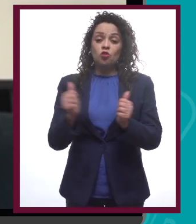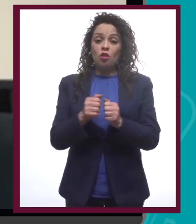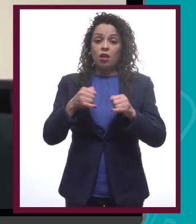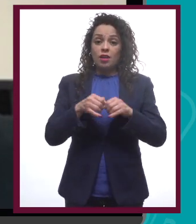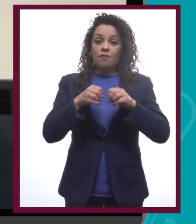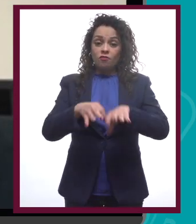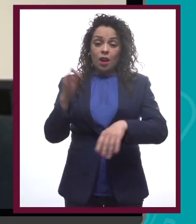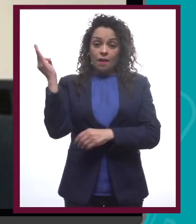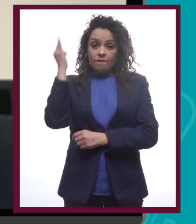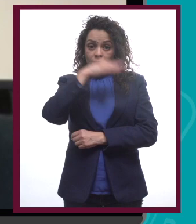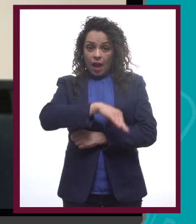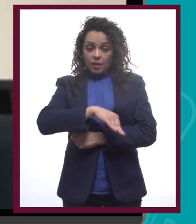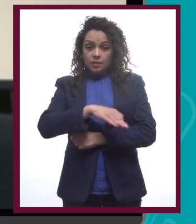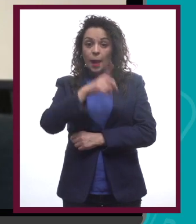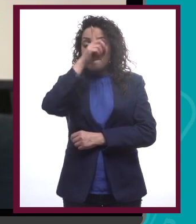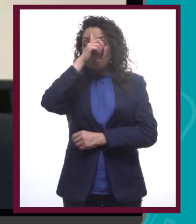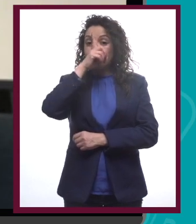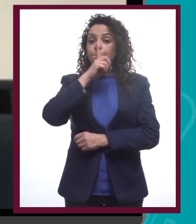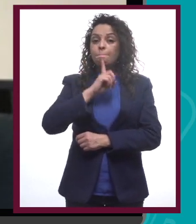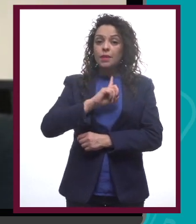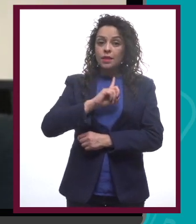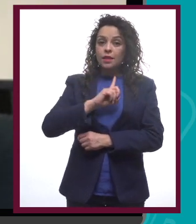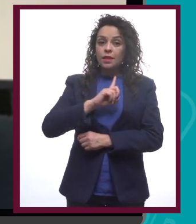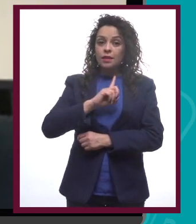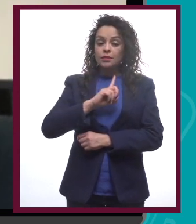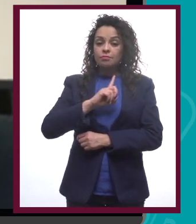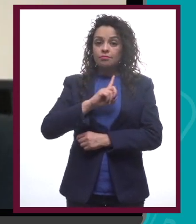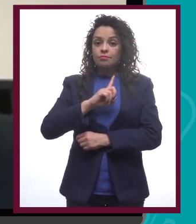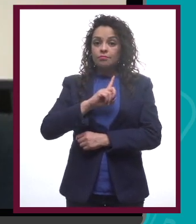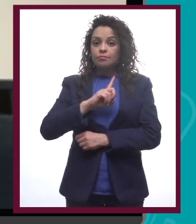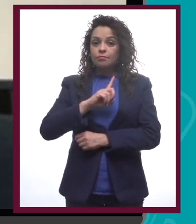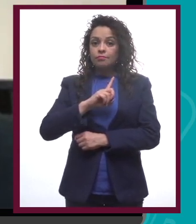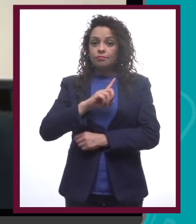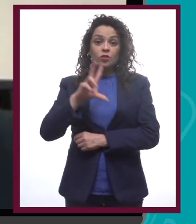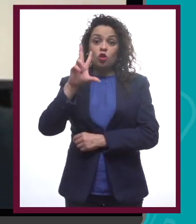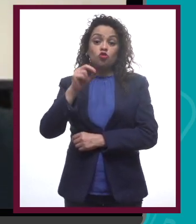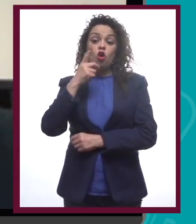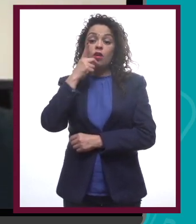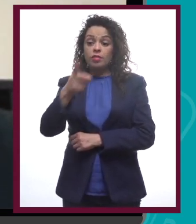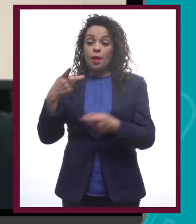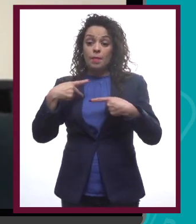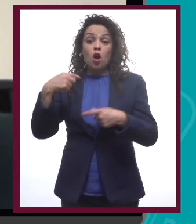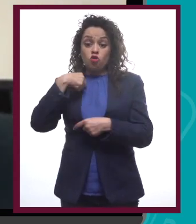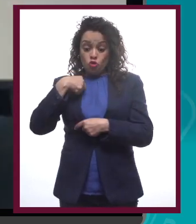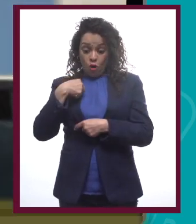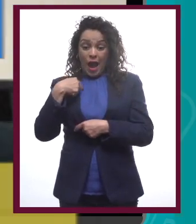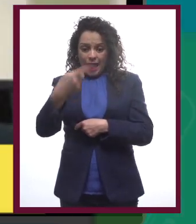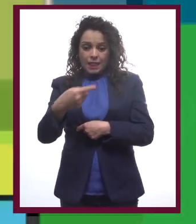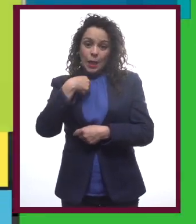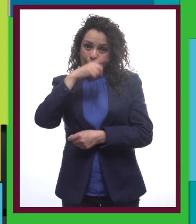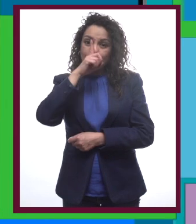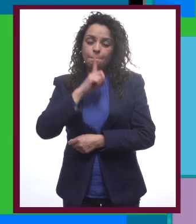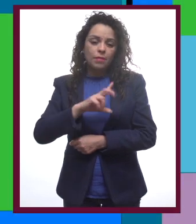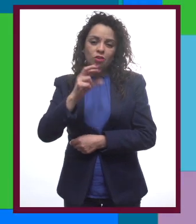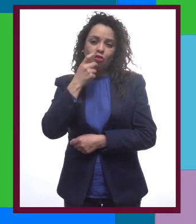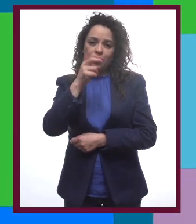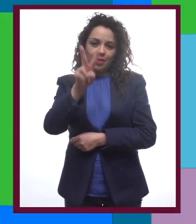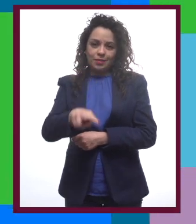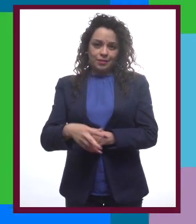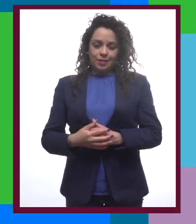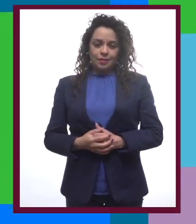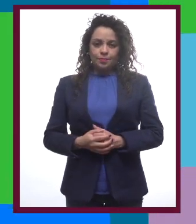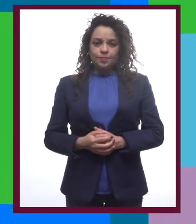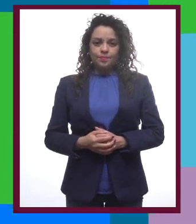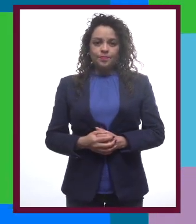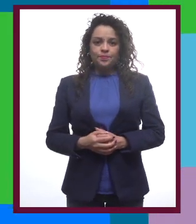de información o mentiras no explícitas. Nadie te va a decir, te estoy mintiendo.